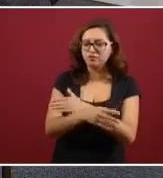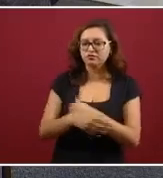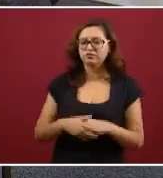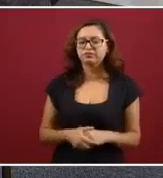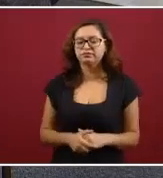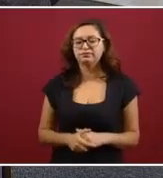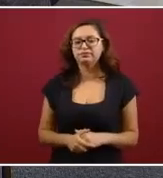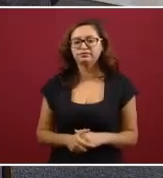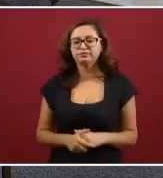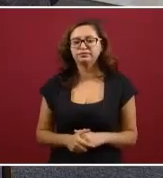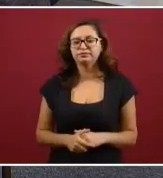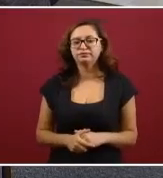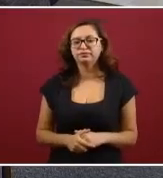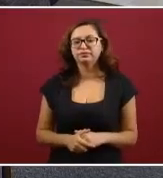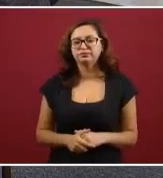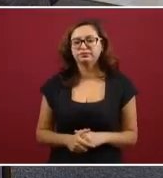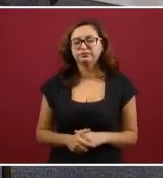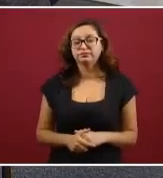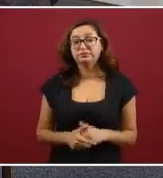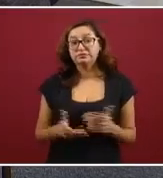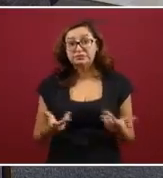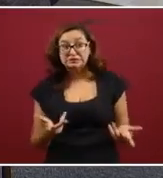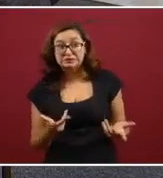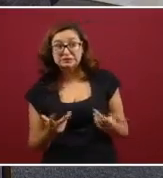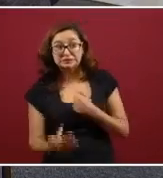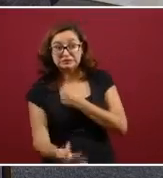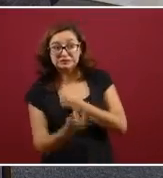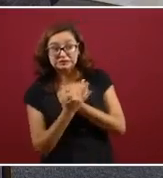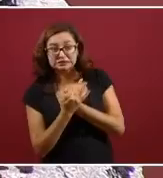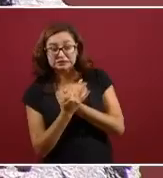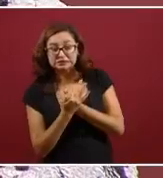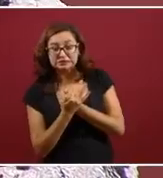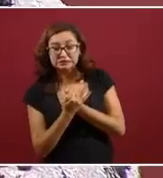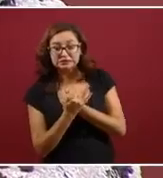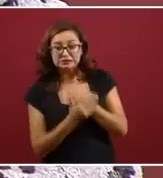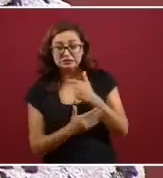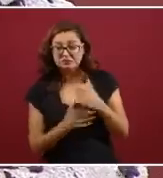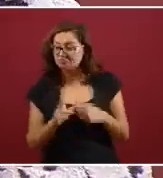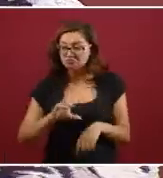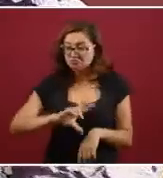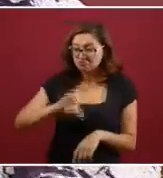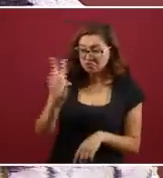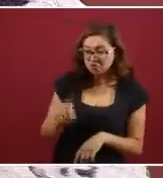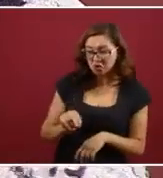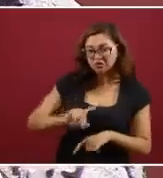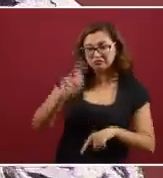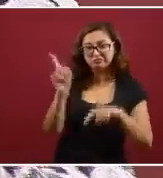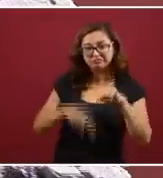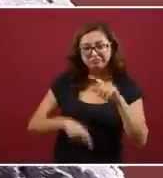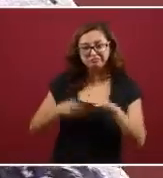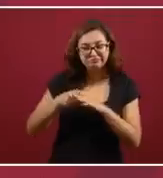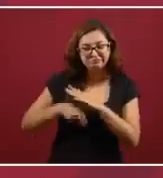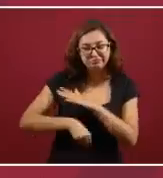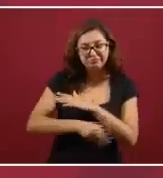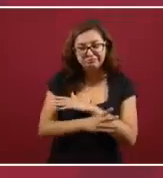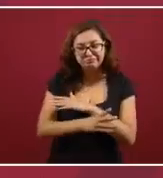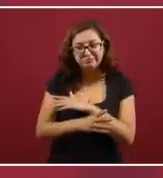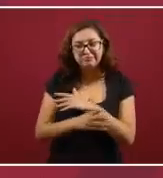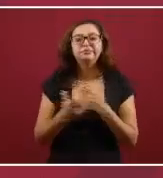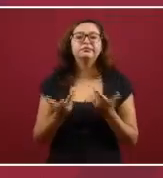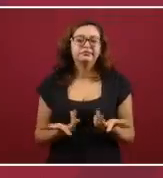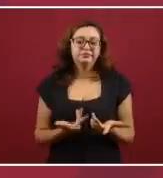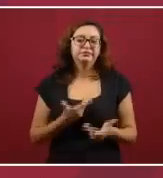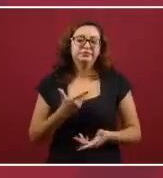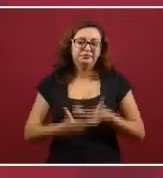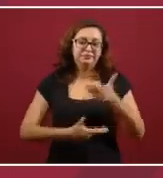había una posibilidad de una defensa legal y esa fue rechazada y entonces hemos seguido en que